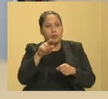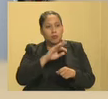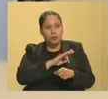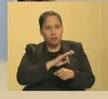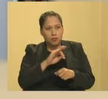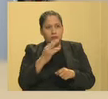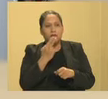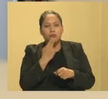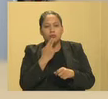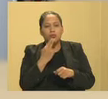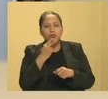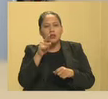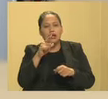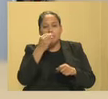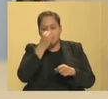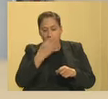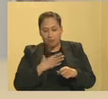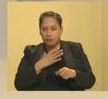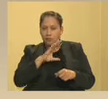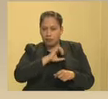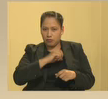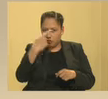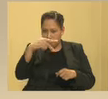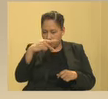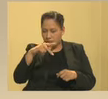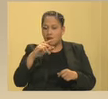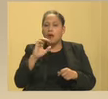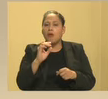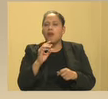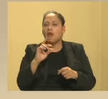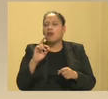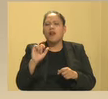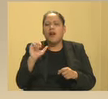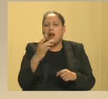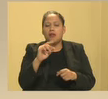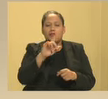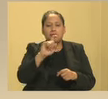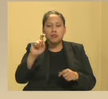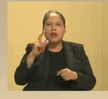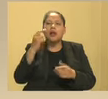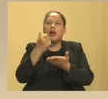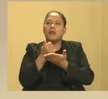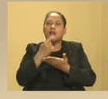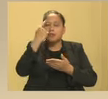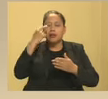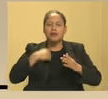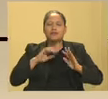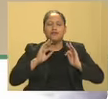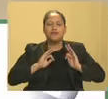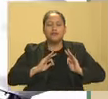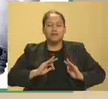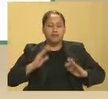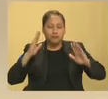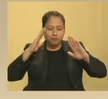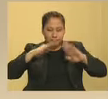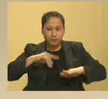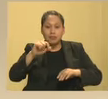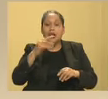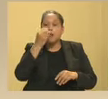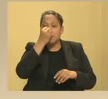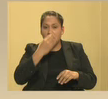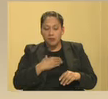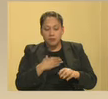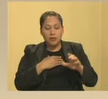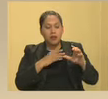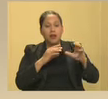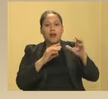es utilizar su perfume favorito o alguna esencia que les ayude a relajarse. Y entonces van a rociar con el perfume